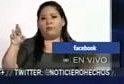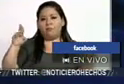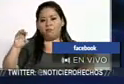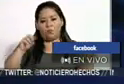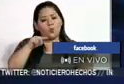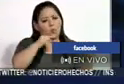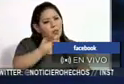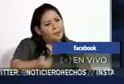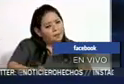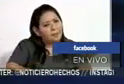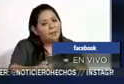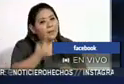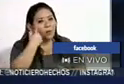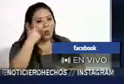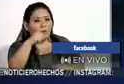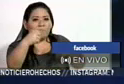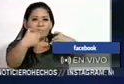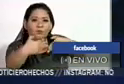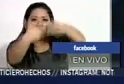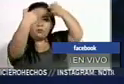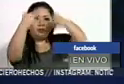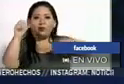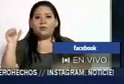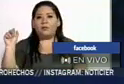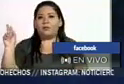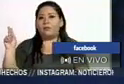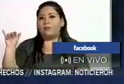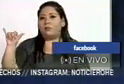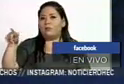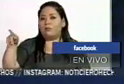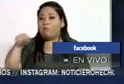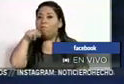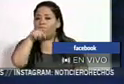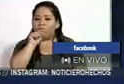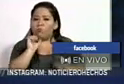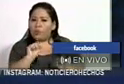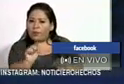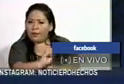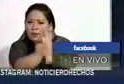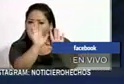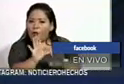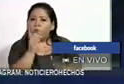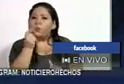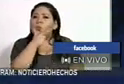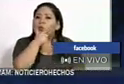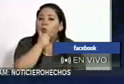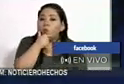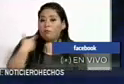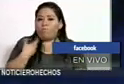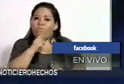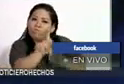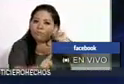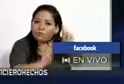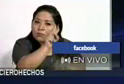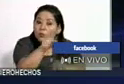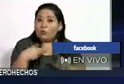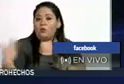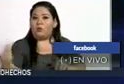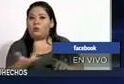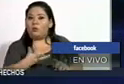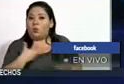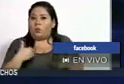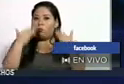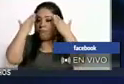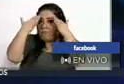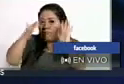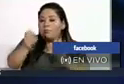amablemente, y lo tenemos vía Skype, para que nos aclare algunas de las dudas más comunes que tenemos en medio de una situación que hasta ahora para muchos de nosotros pues era